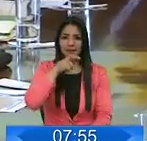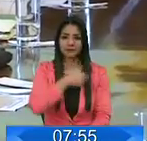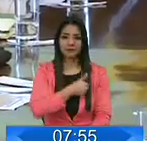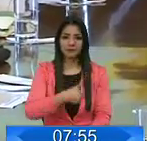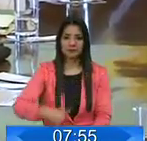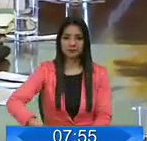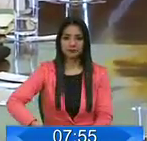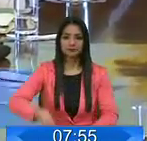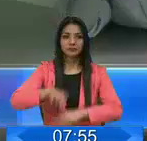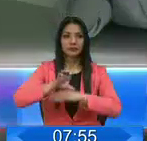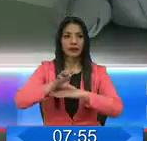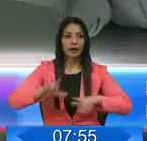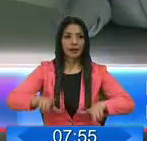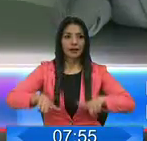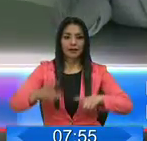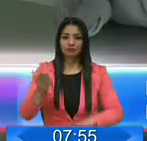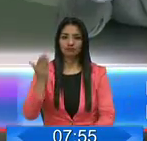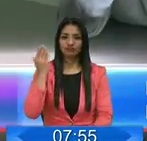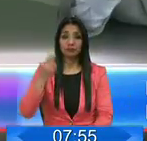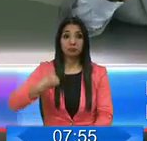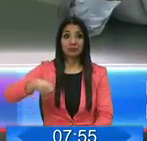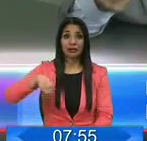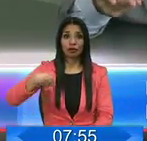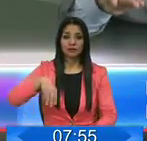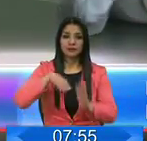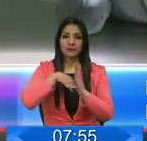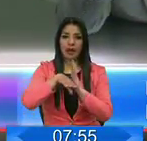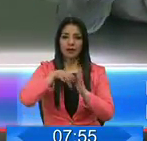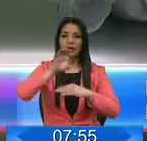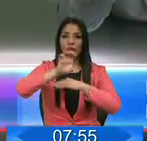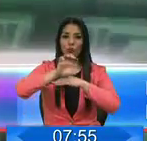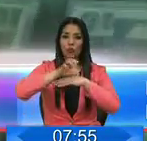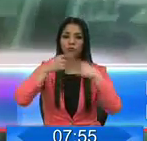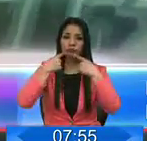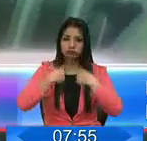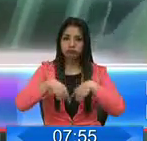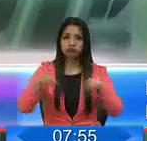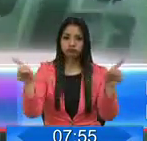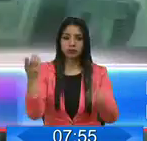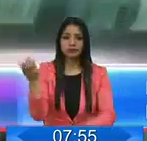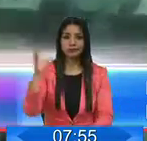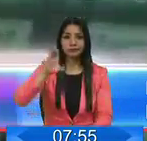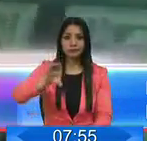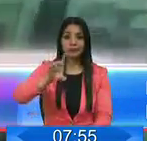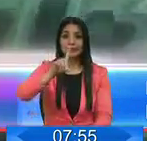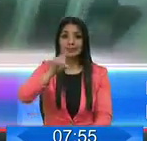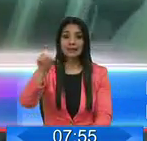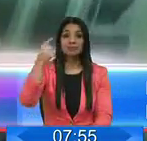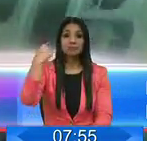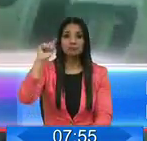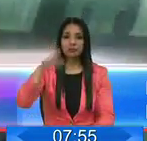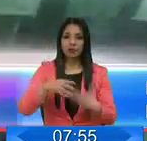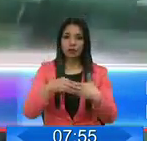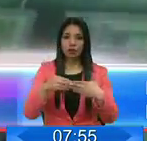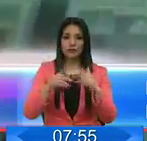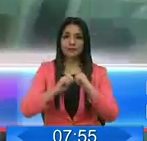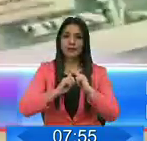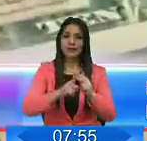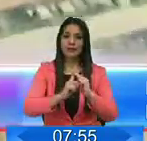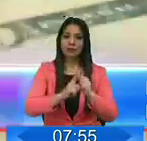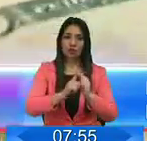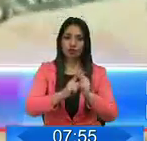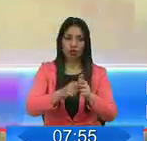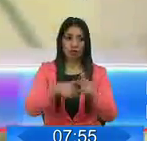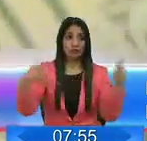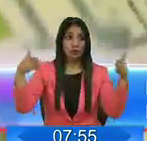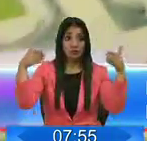días atrás y este miércoles desde Ban Ecuador se hace el anuncio. Se destinarán 100 millones de dólares para la entrega de crédito que vaya direccionado